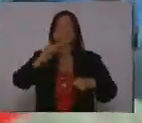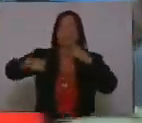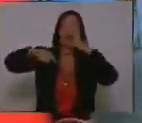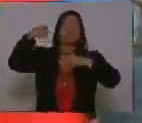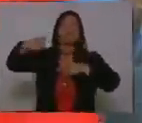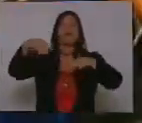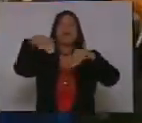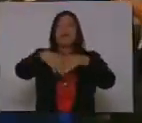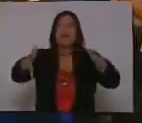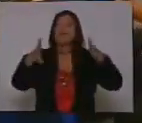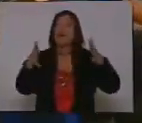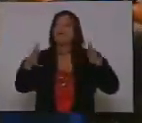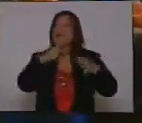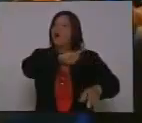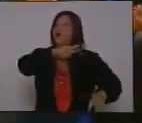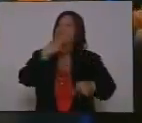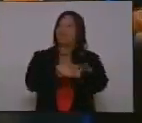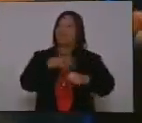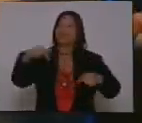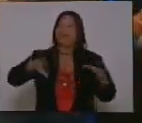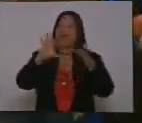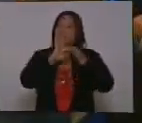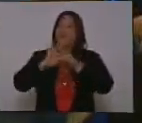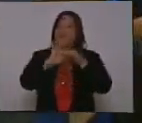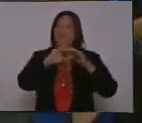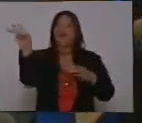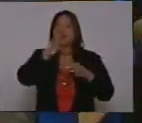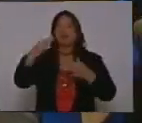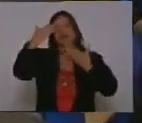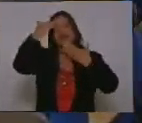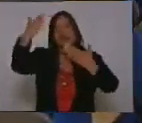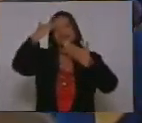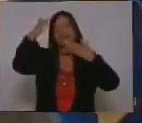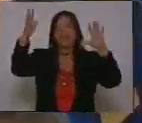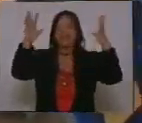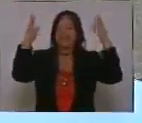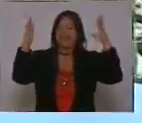para fortalecer la potencia que es Venezuela. Gracias, gracias.